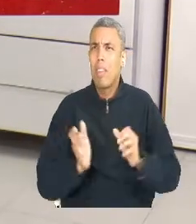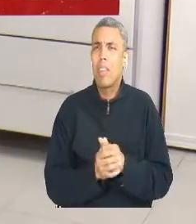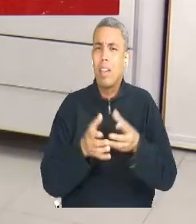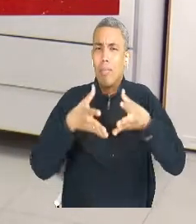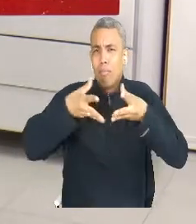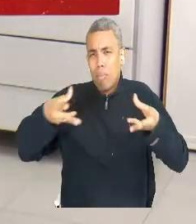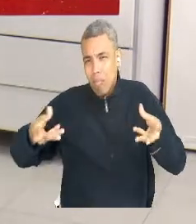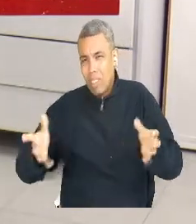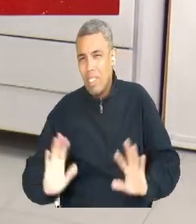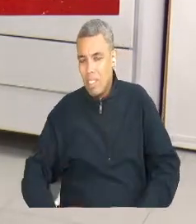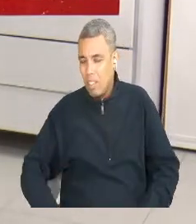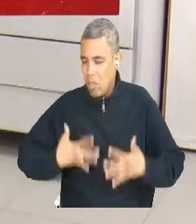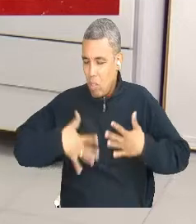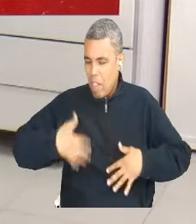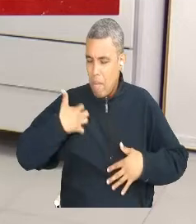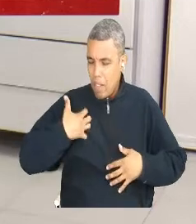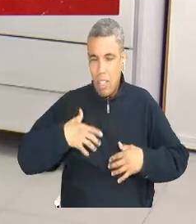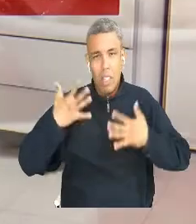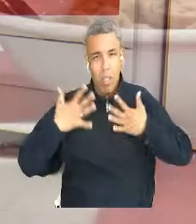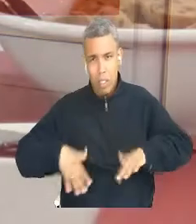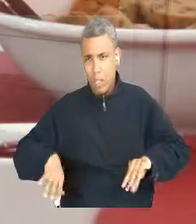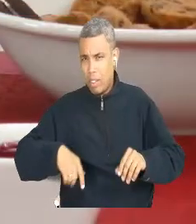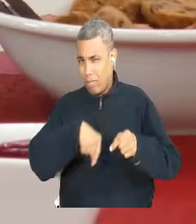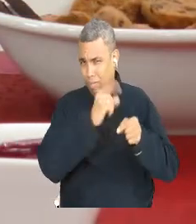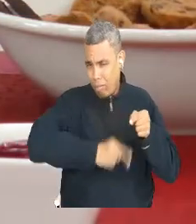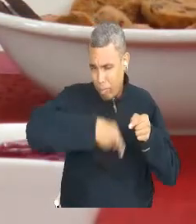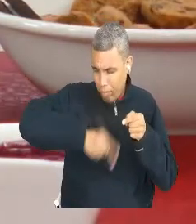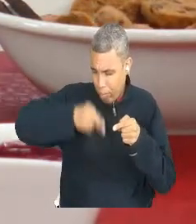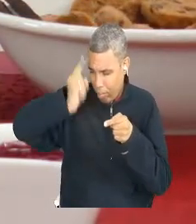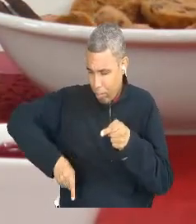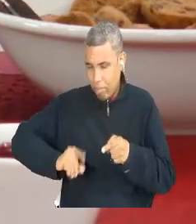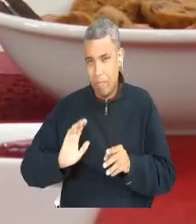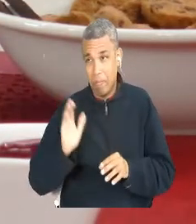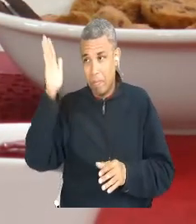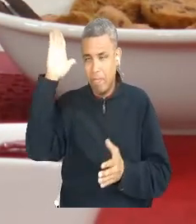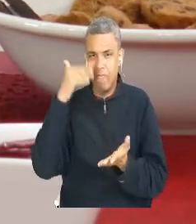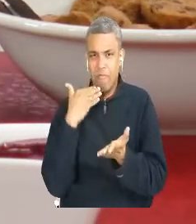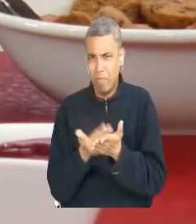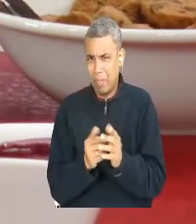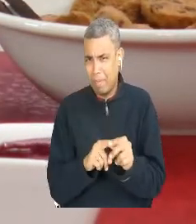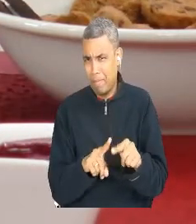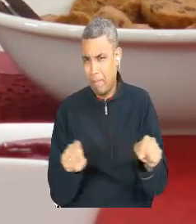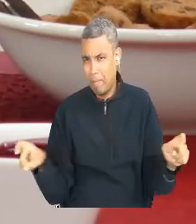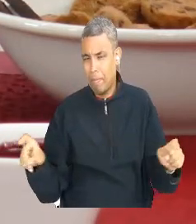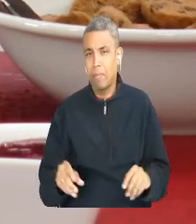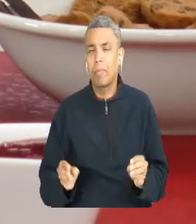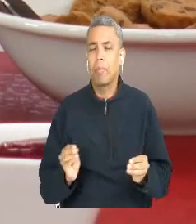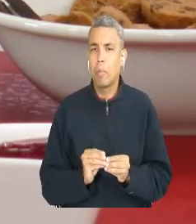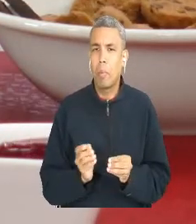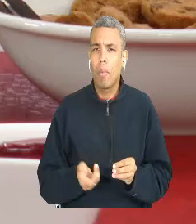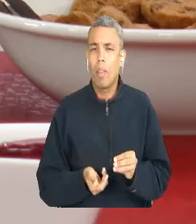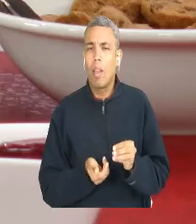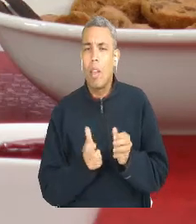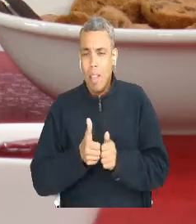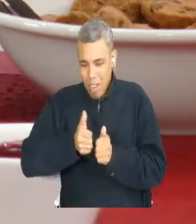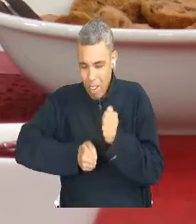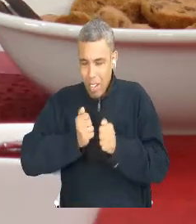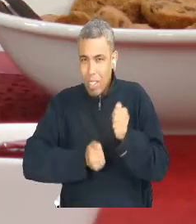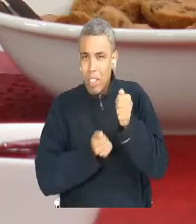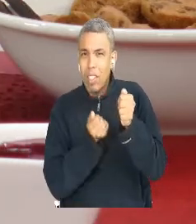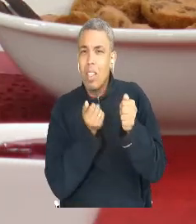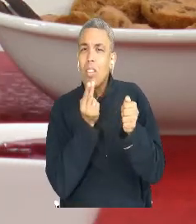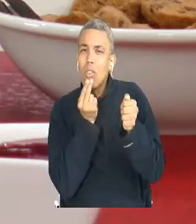tierra los productos en variados en frutas. Y el aderezo, en este caso estamos usando leche condensada y vamos a